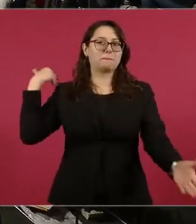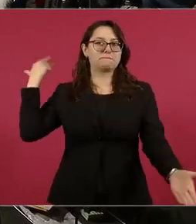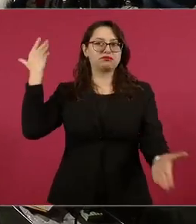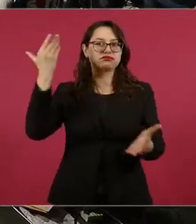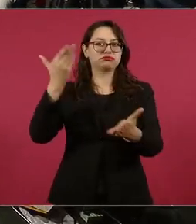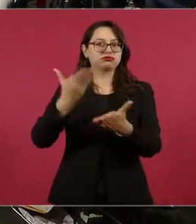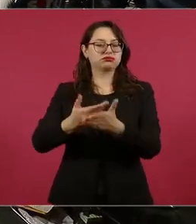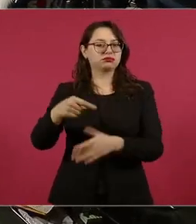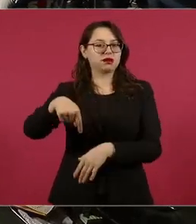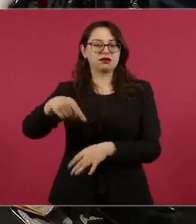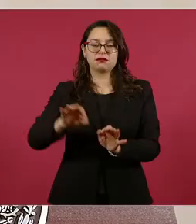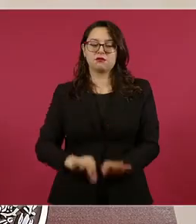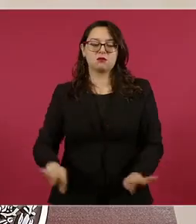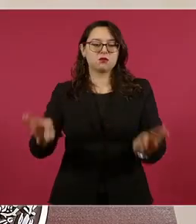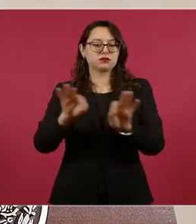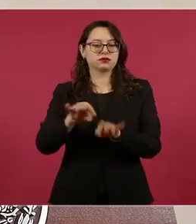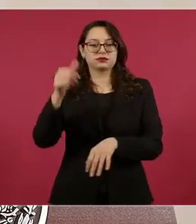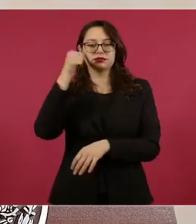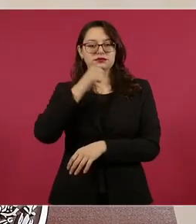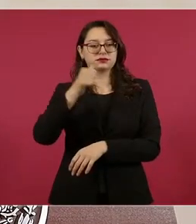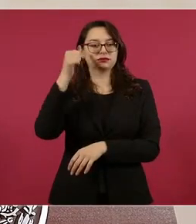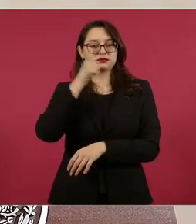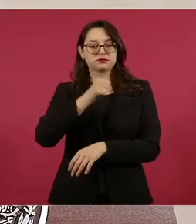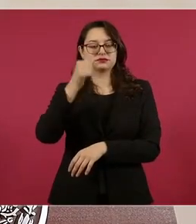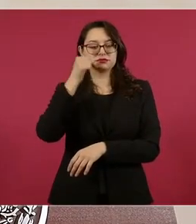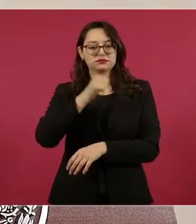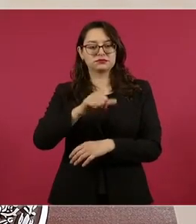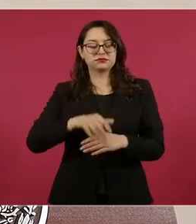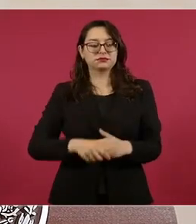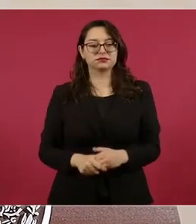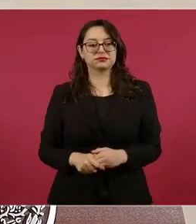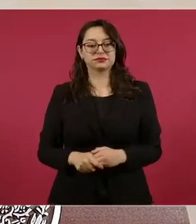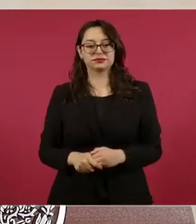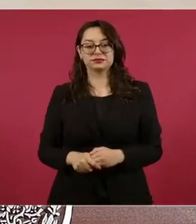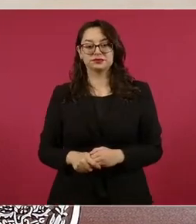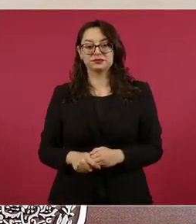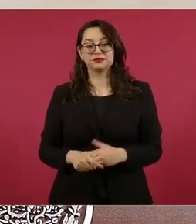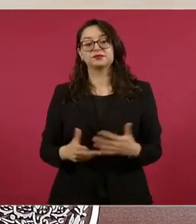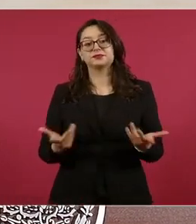muy importante algunos les